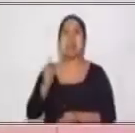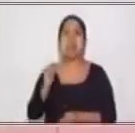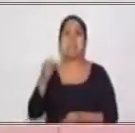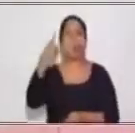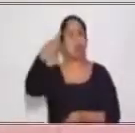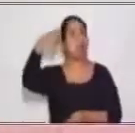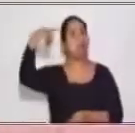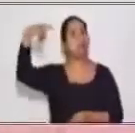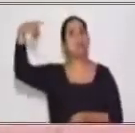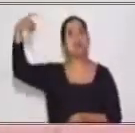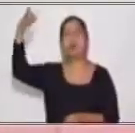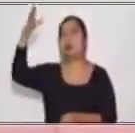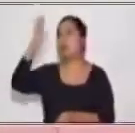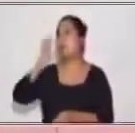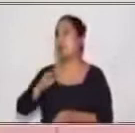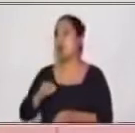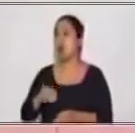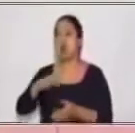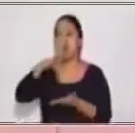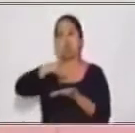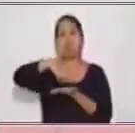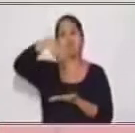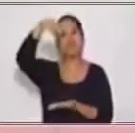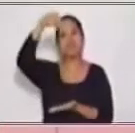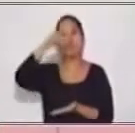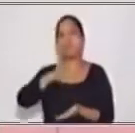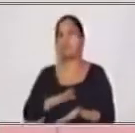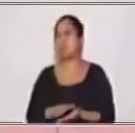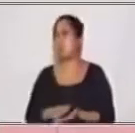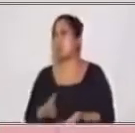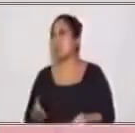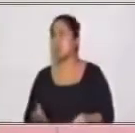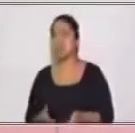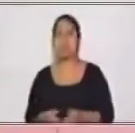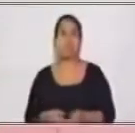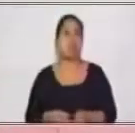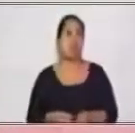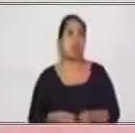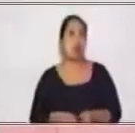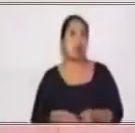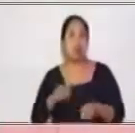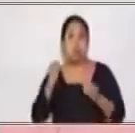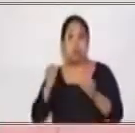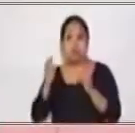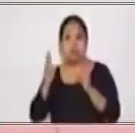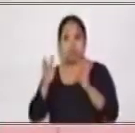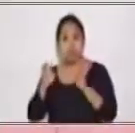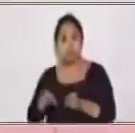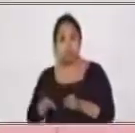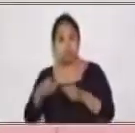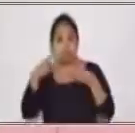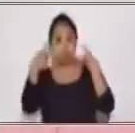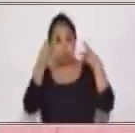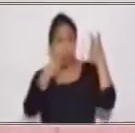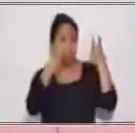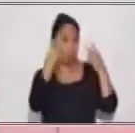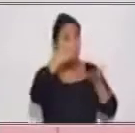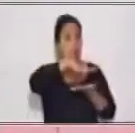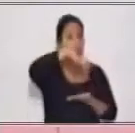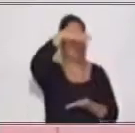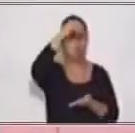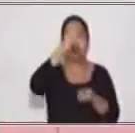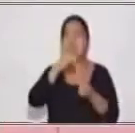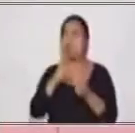ese París. Muchos de estos autores visitaron París y se enamoraron mucho de París y por eso venían con esa